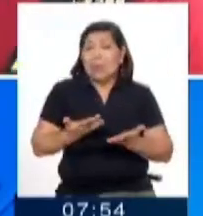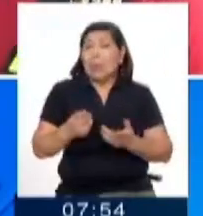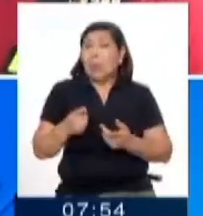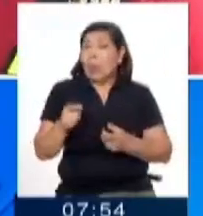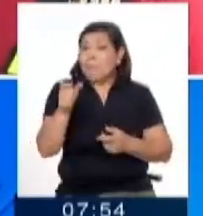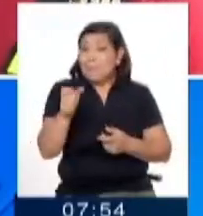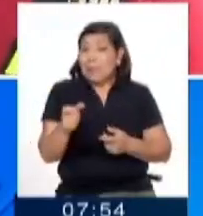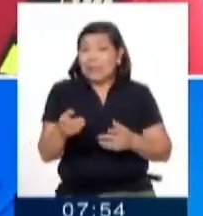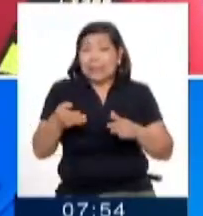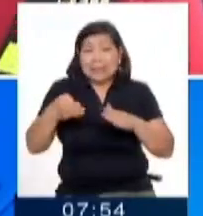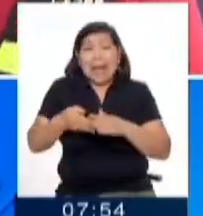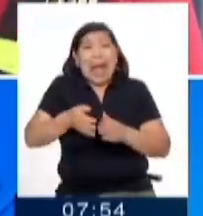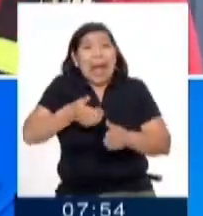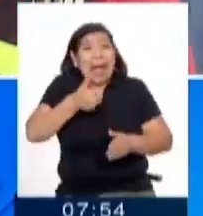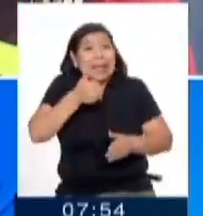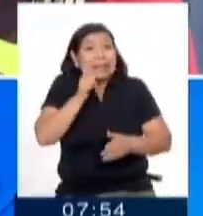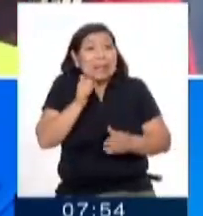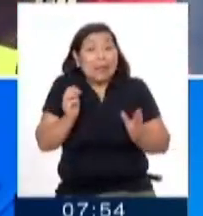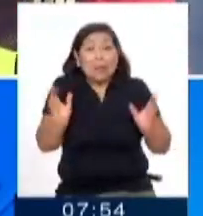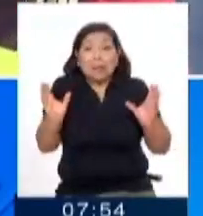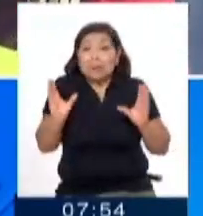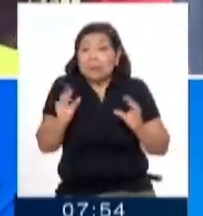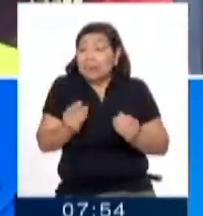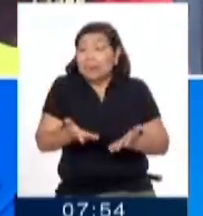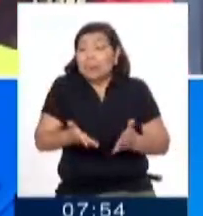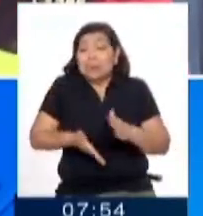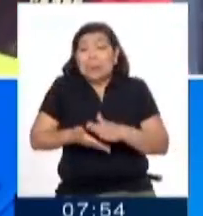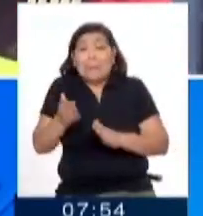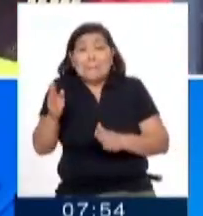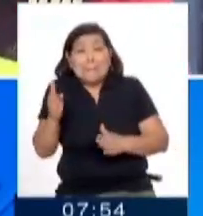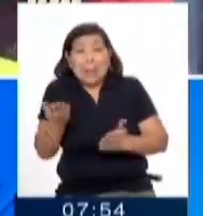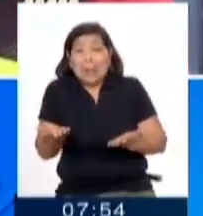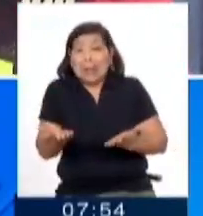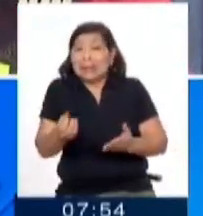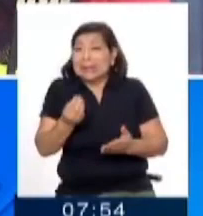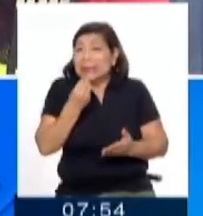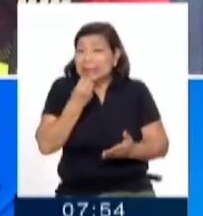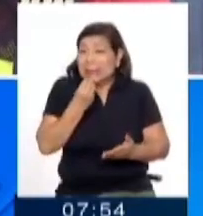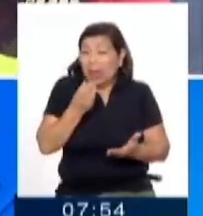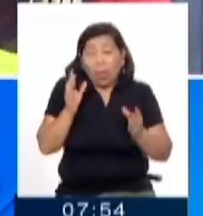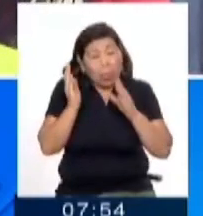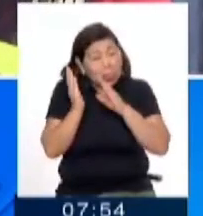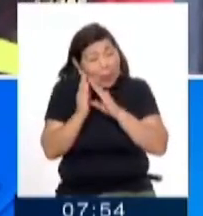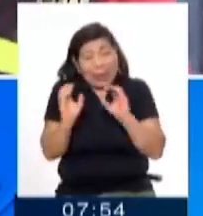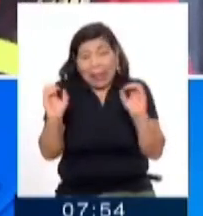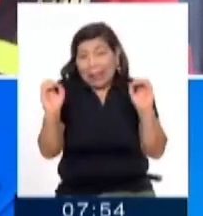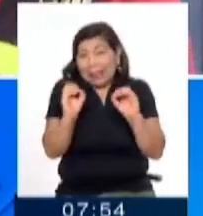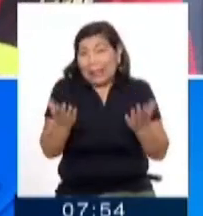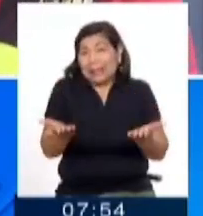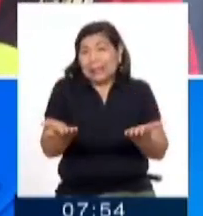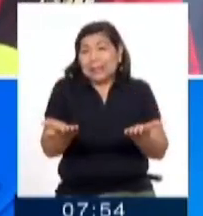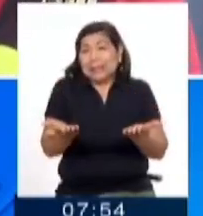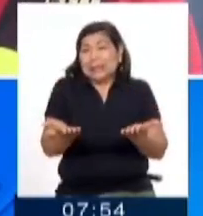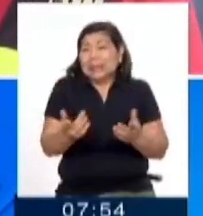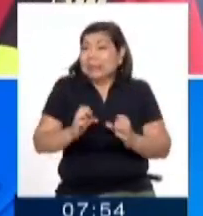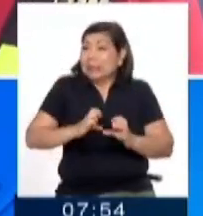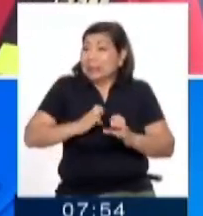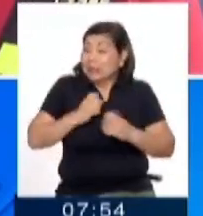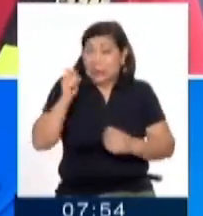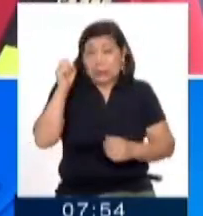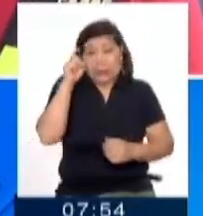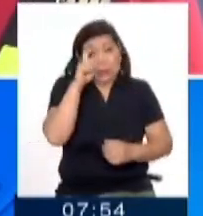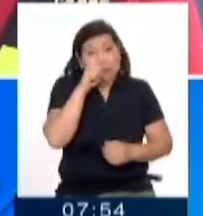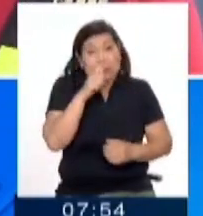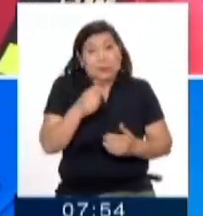una persona que estaba atrapada desde ayer, que no ha podido ir al baño, que no se ha alimentado, que no ha dormido. Entonces, ese estrés emocional también hace